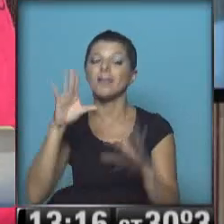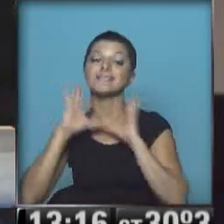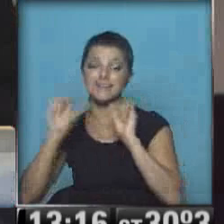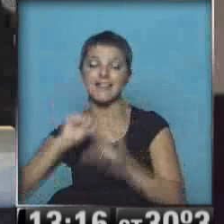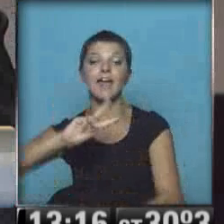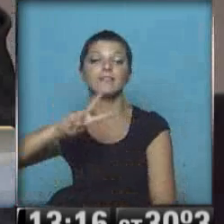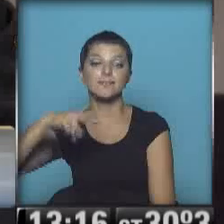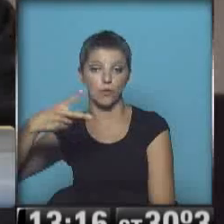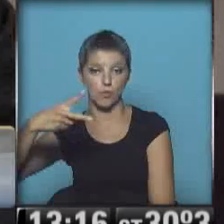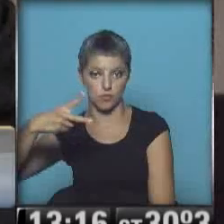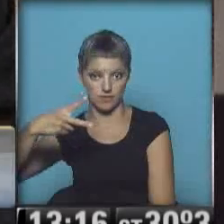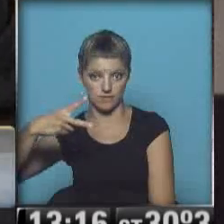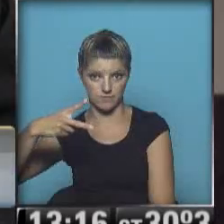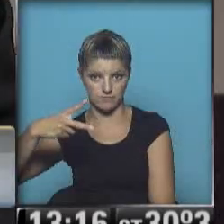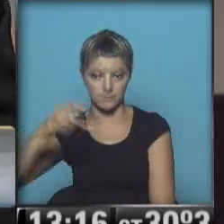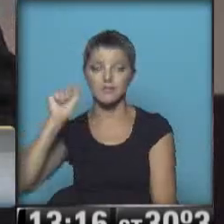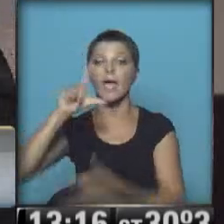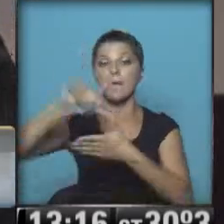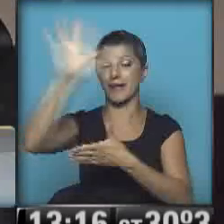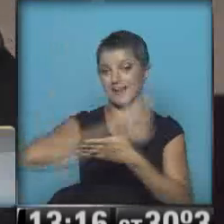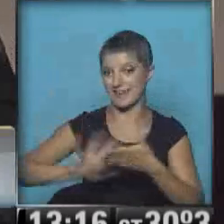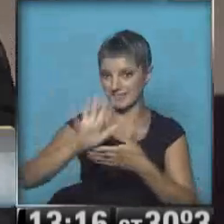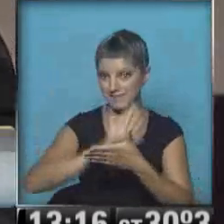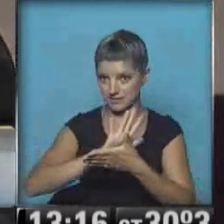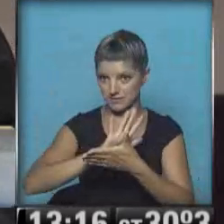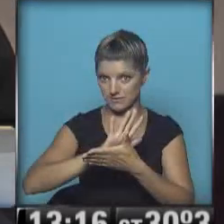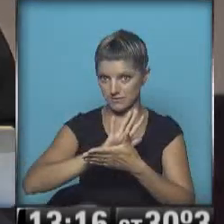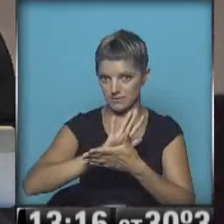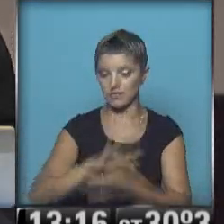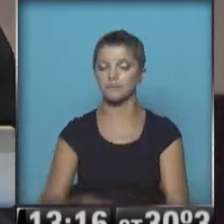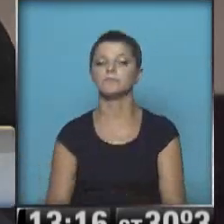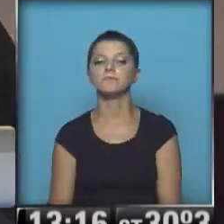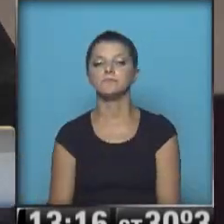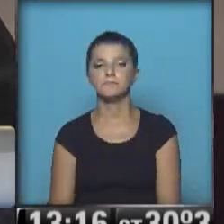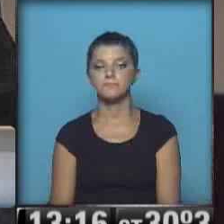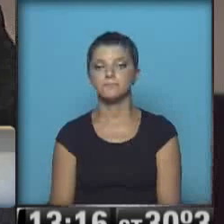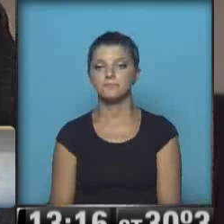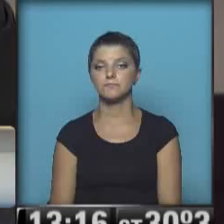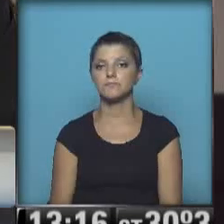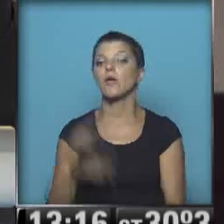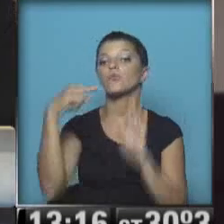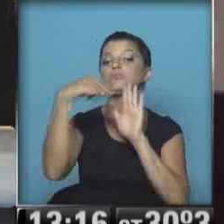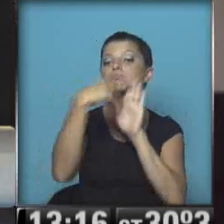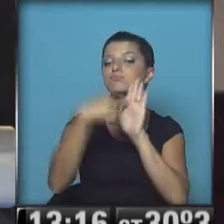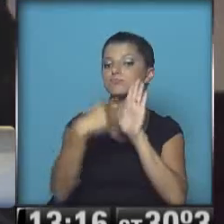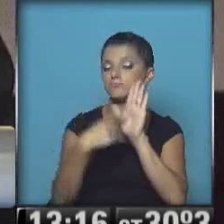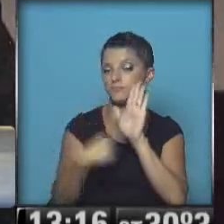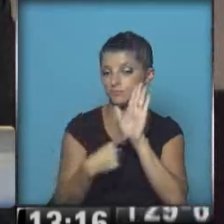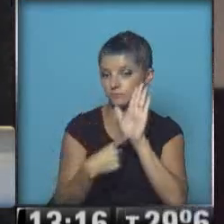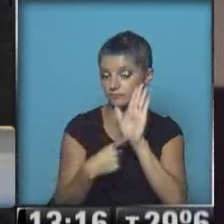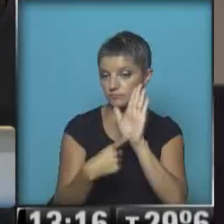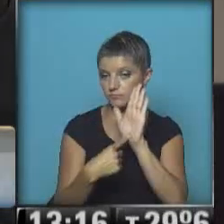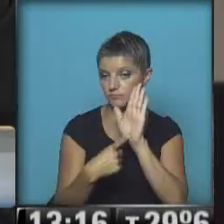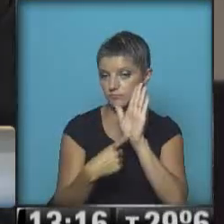subsecretaria para América Latina no de de Estados Unidos un punteo que tuvo que ver con